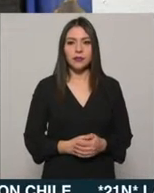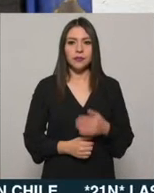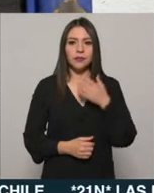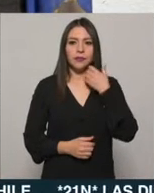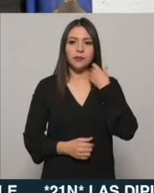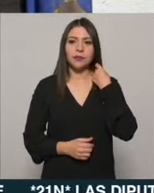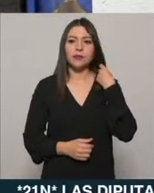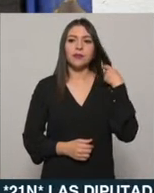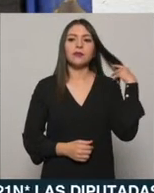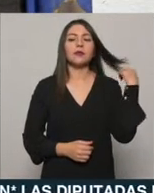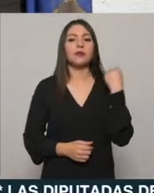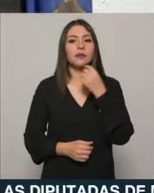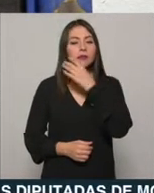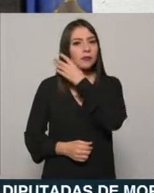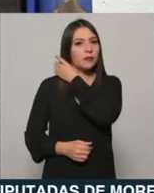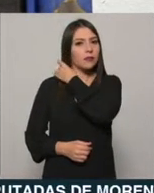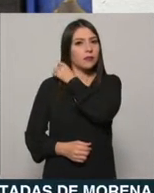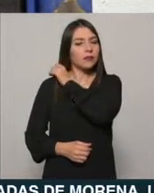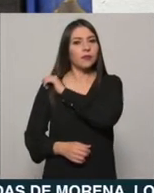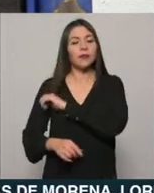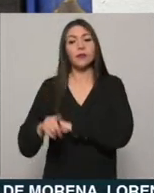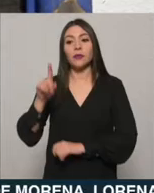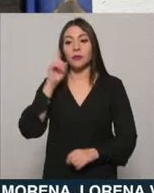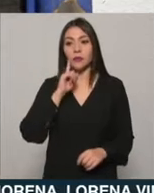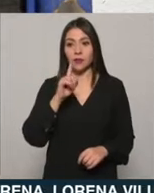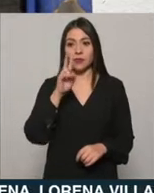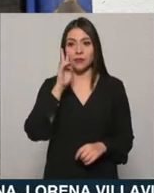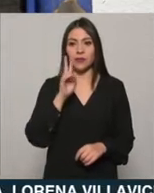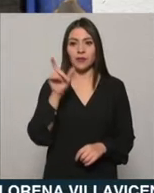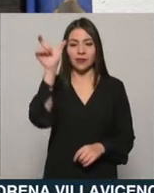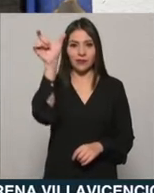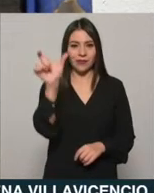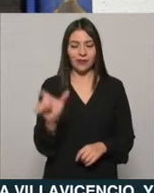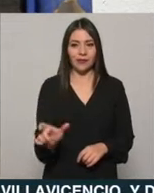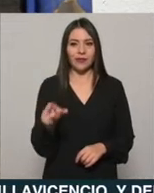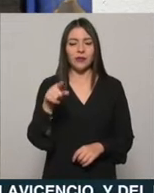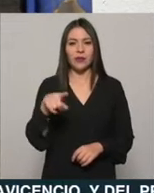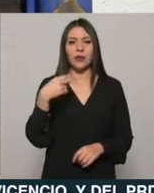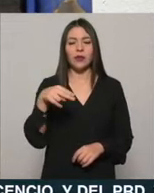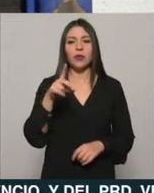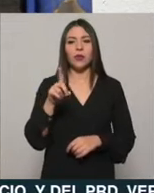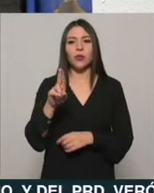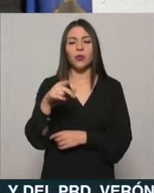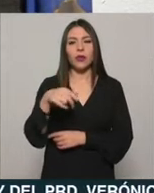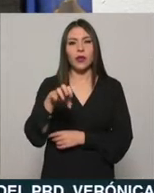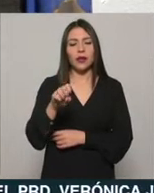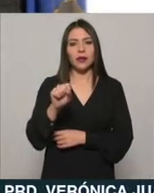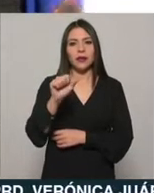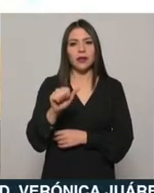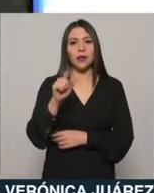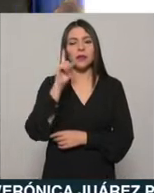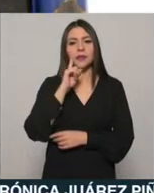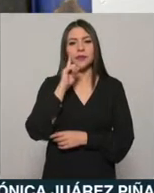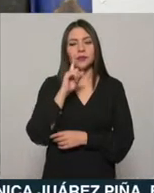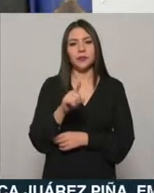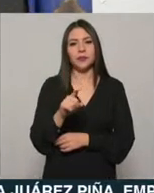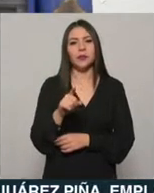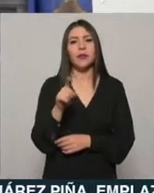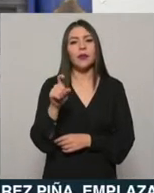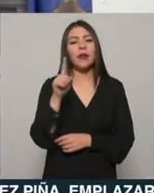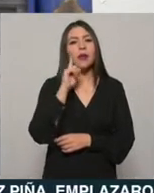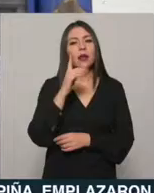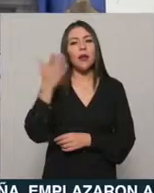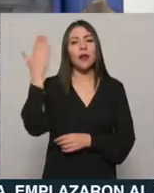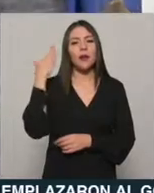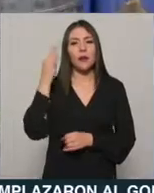La mujer que usted ve en el retrato es la duquesa de Sierra Nevada, doña María Josefa Rodríguez de Pinillos y Gómez de Bárcena, quien a finales